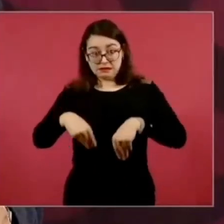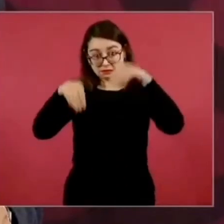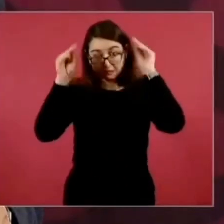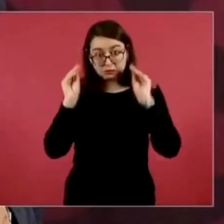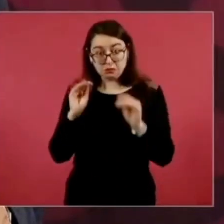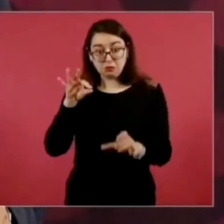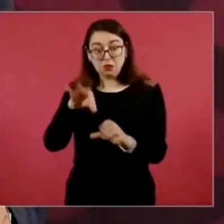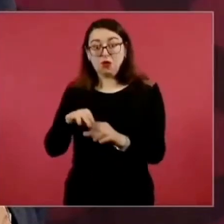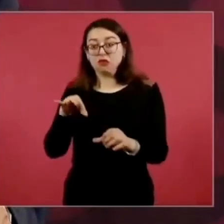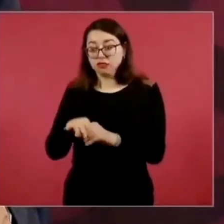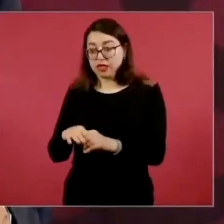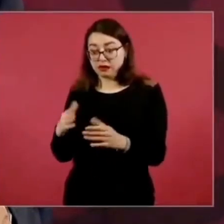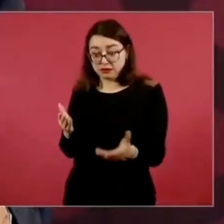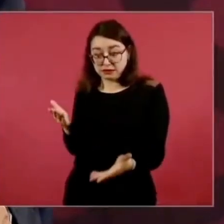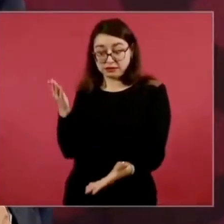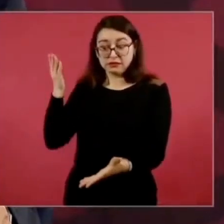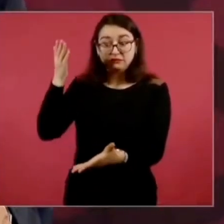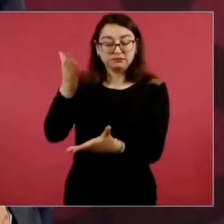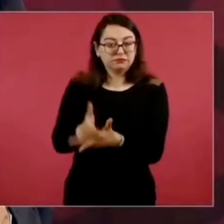Y eso que había optado